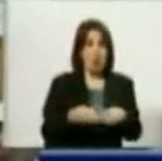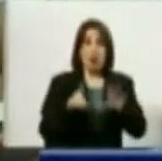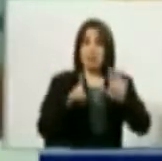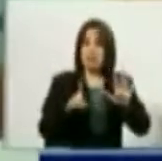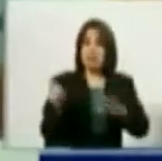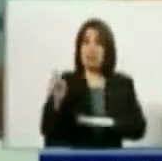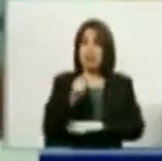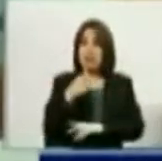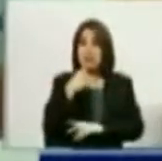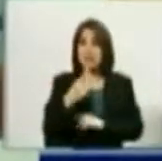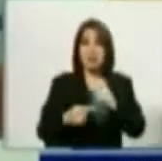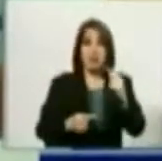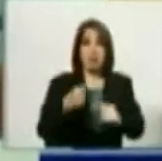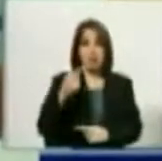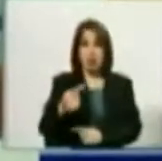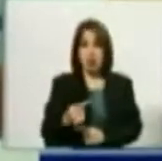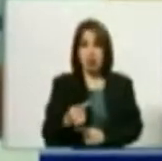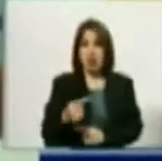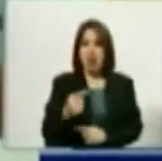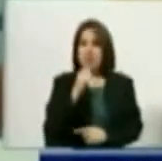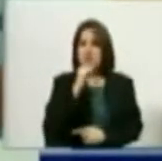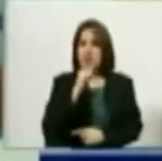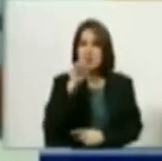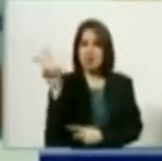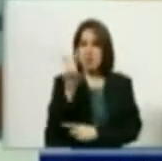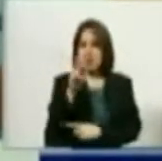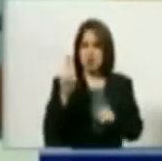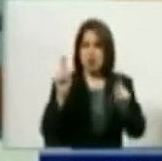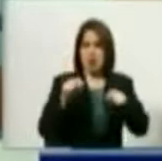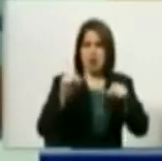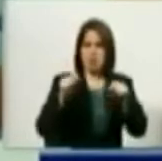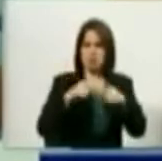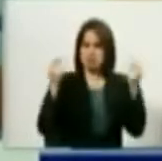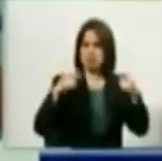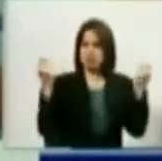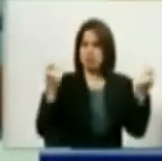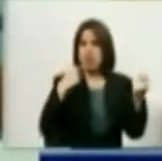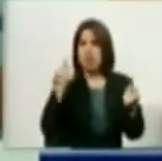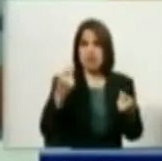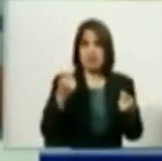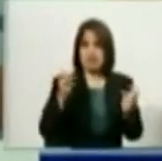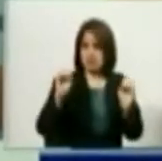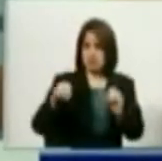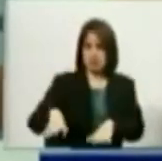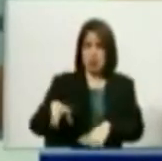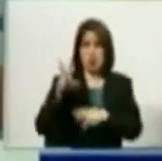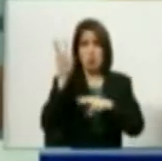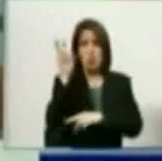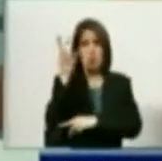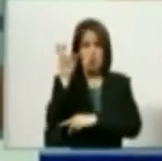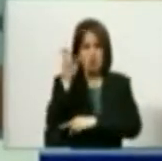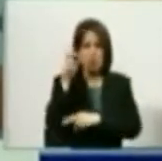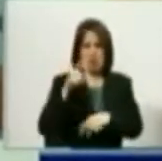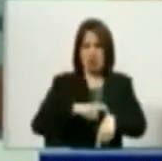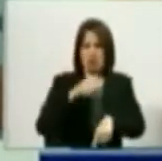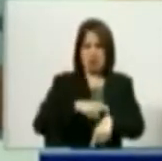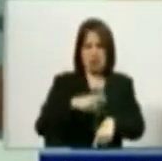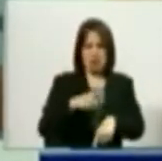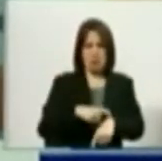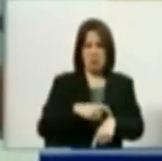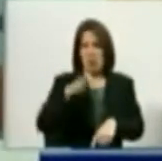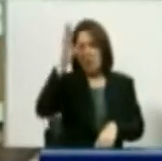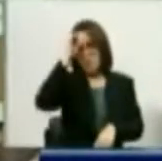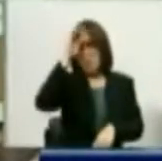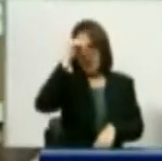lo dice una cosa que se llama noticias Venezuela densa solórza no se retira de un nuevo tiempo por desavenencias con Manuel Rosales